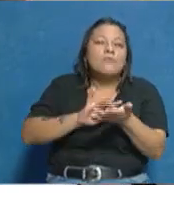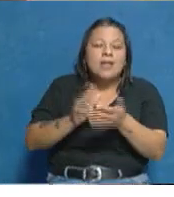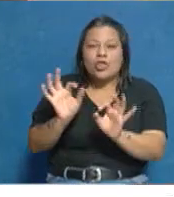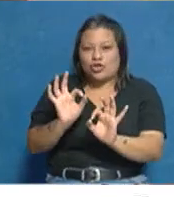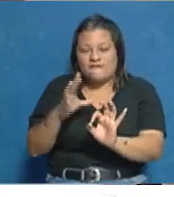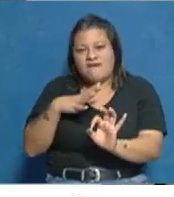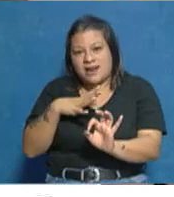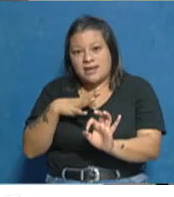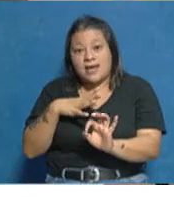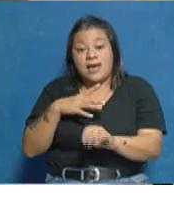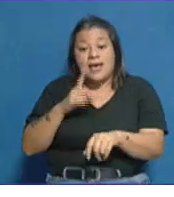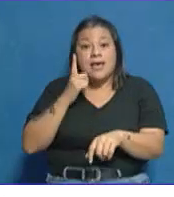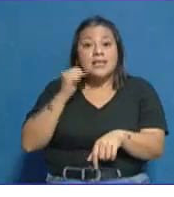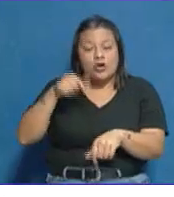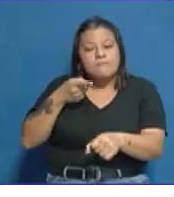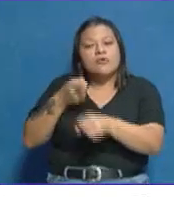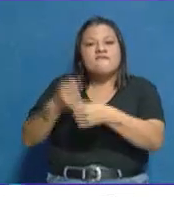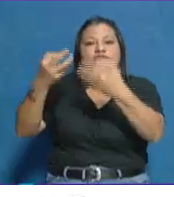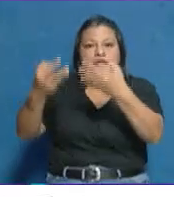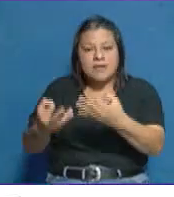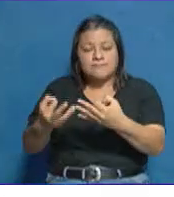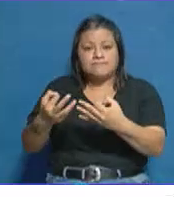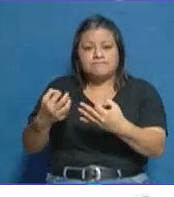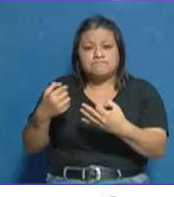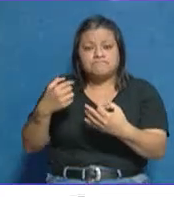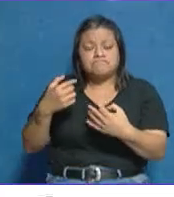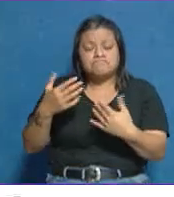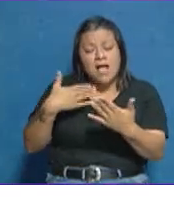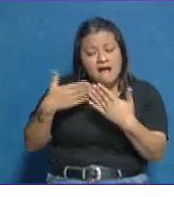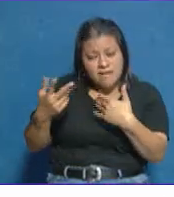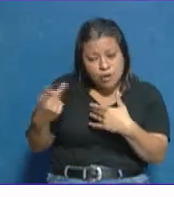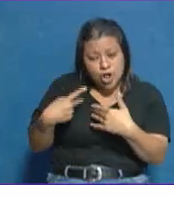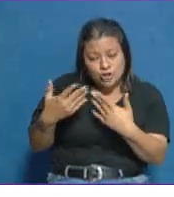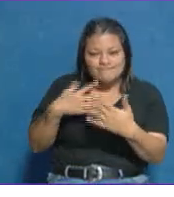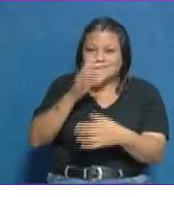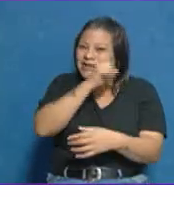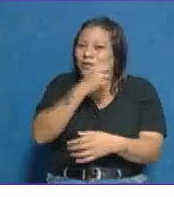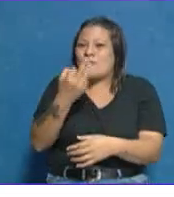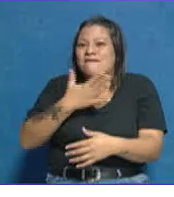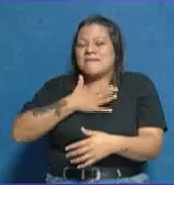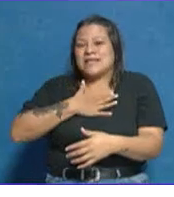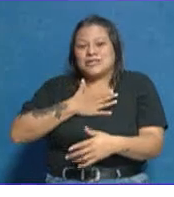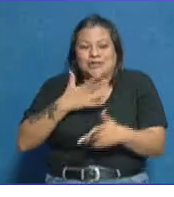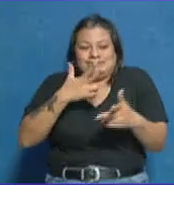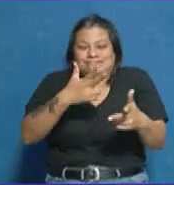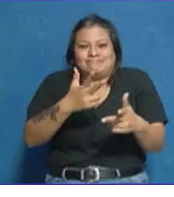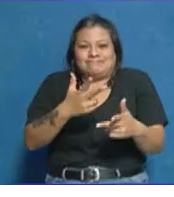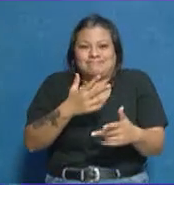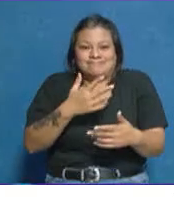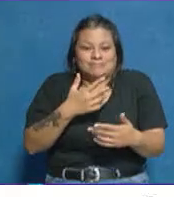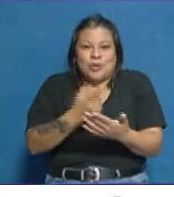día de hoy, se haga la imputación formal. Yo lo entrevisté, hemos hablado, pero eso es parte del secreto profesional, yo no se los puedo